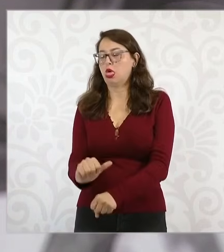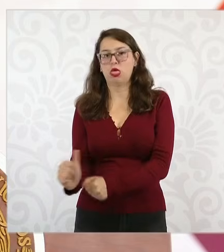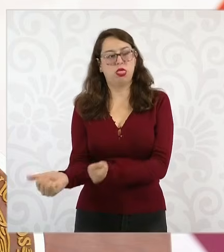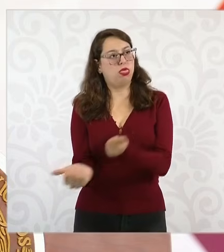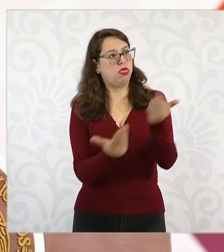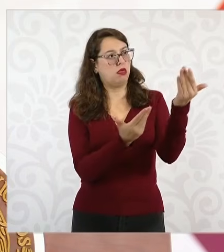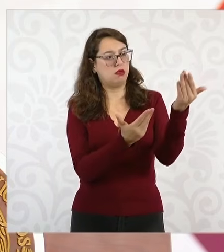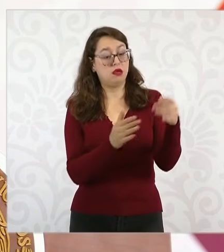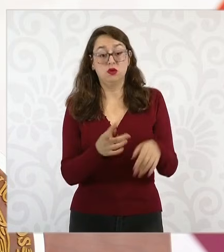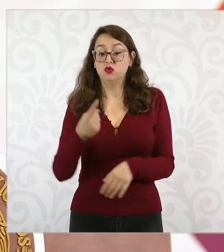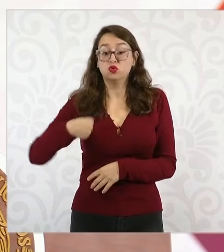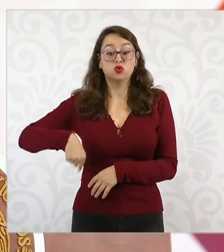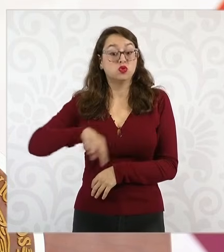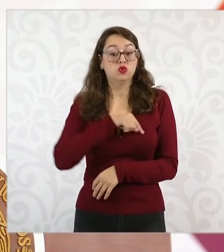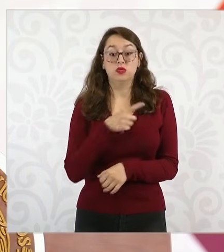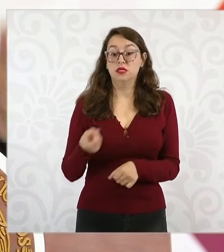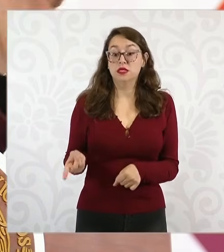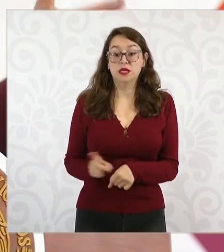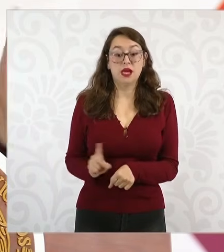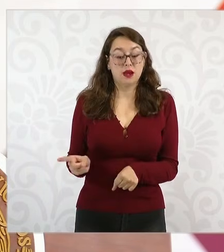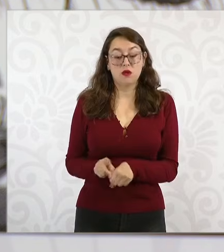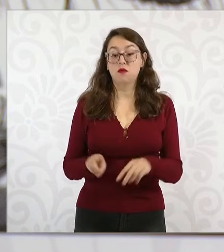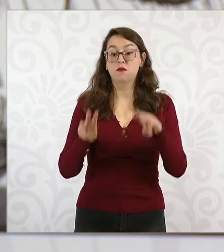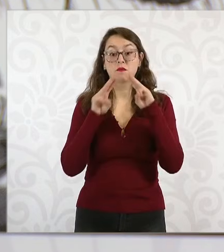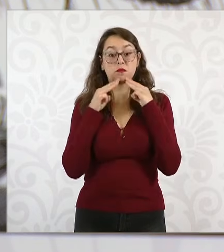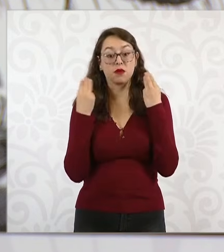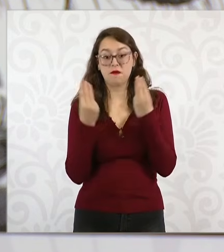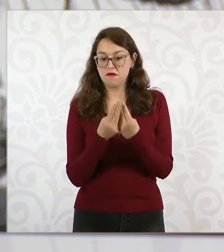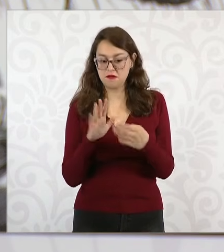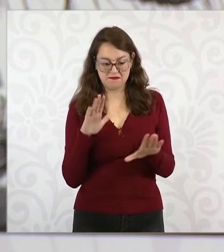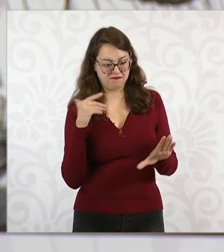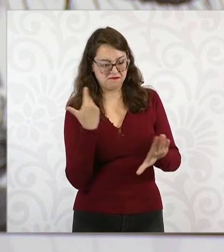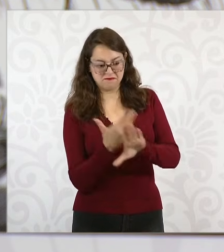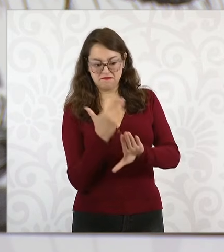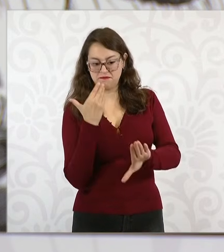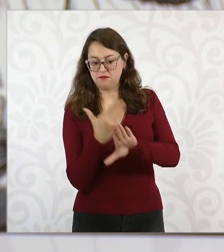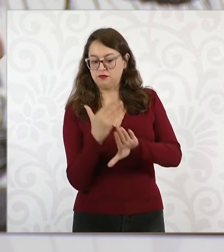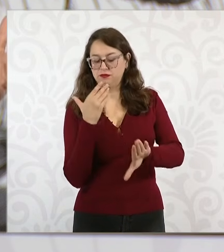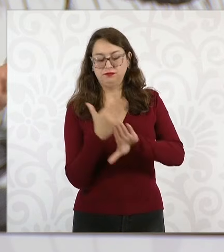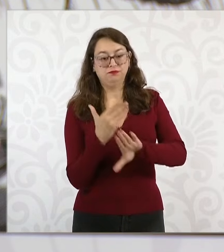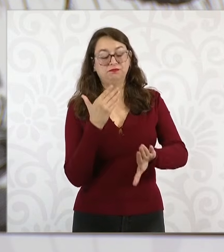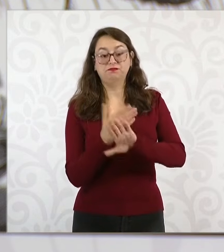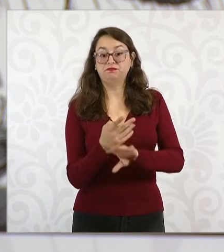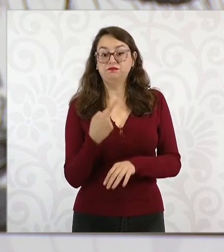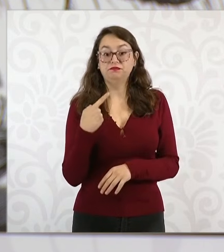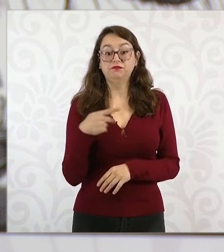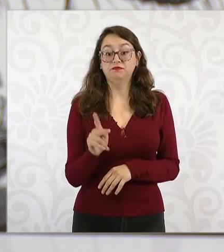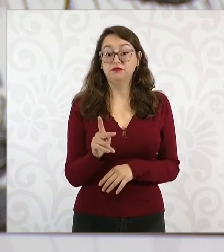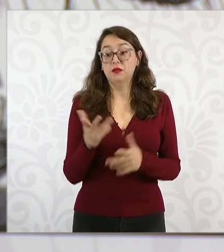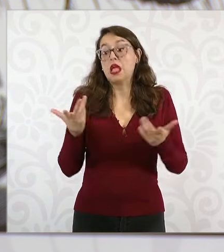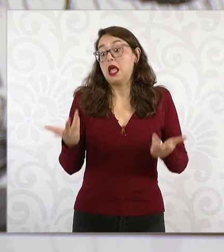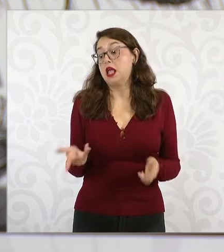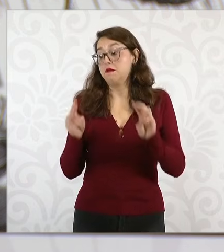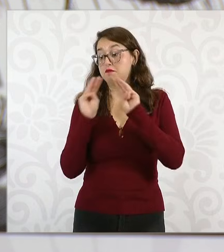grupos delictivos. Entonces es una cosa, pero esto no puede justificar